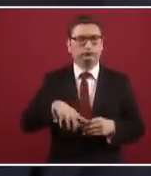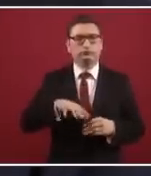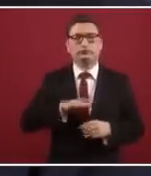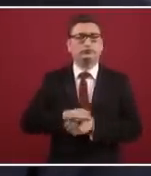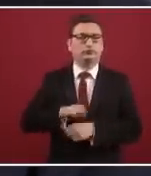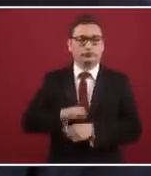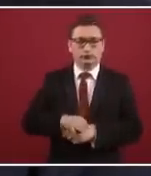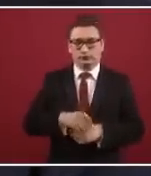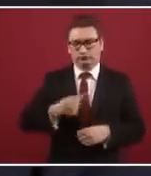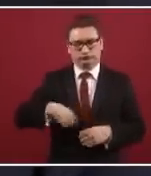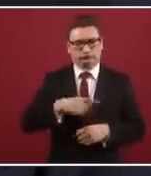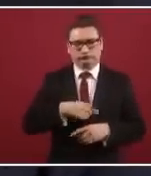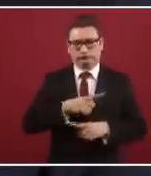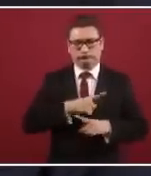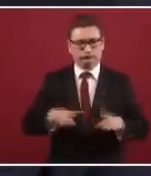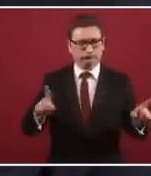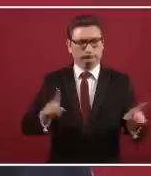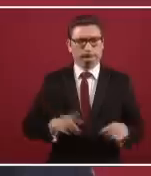Nosotros